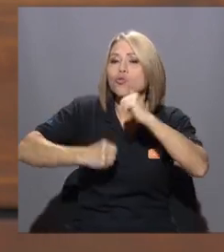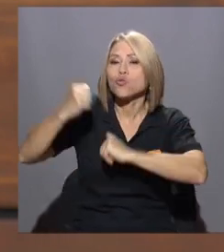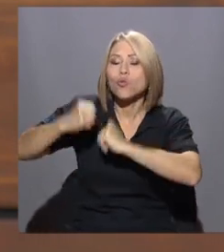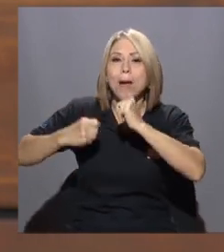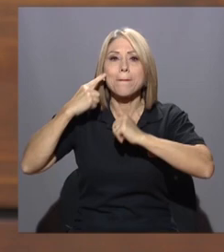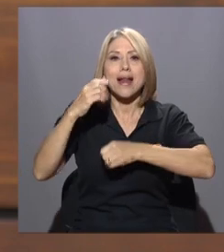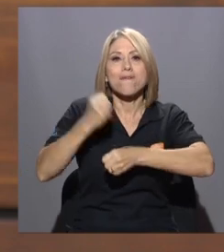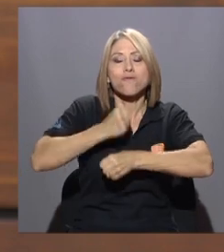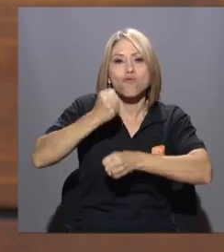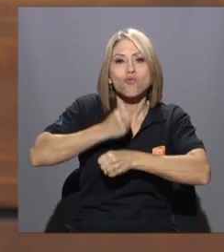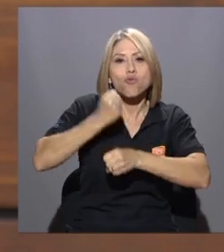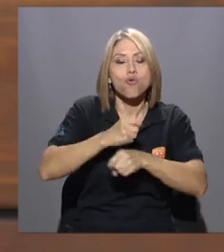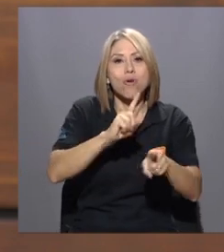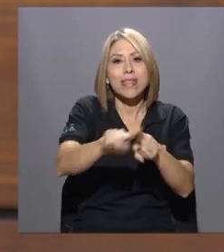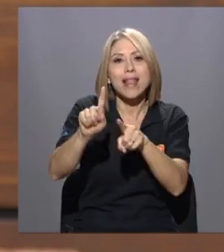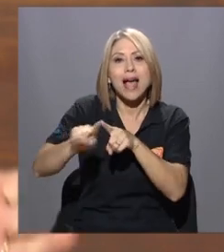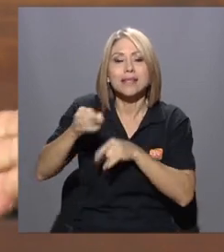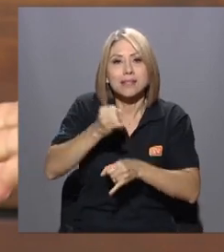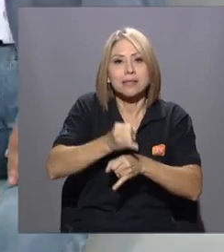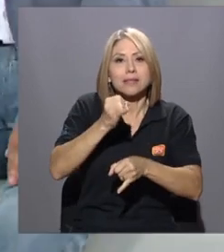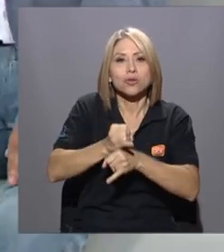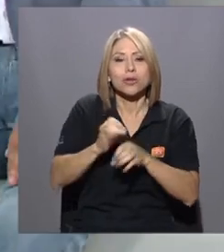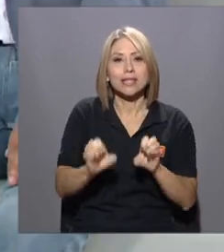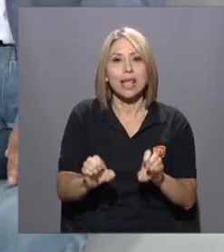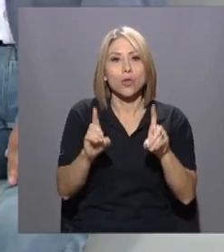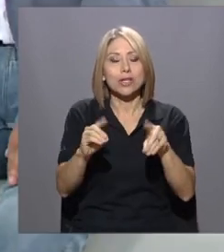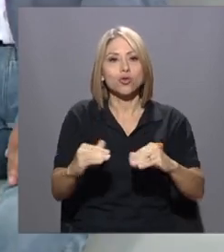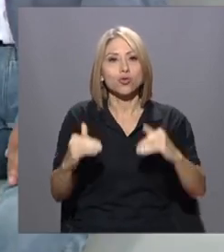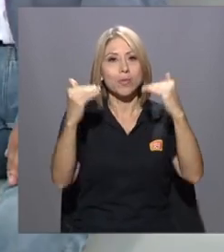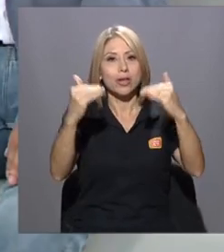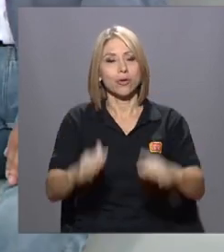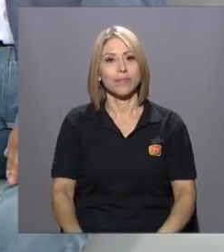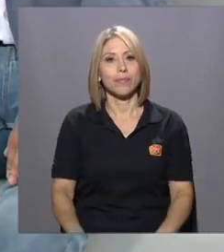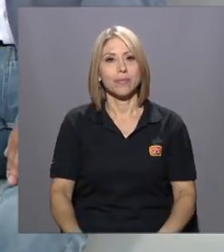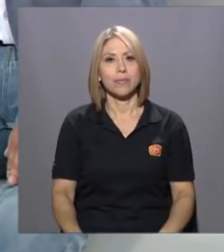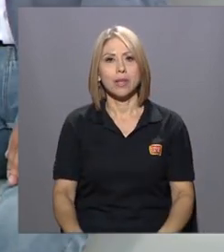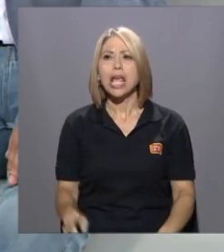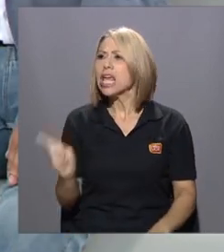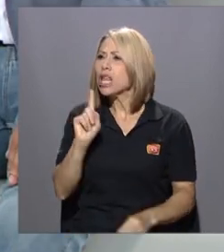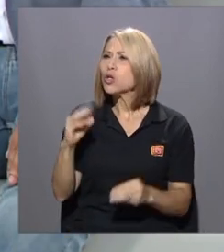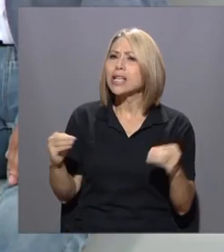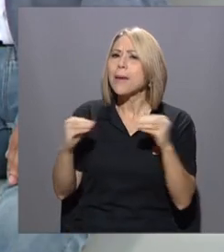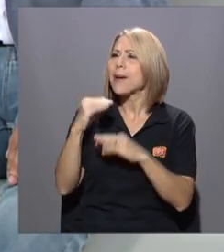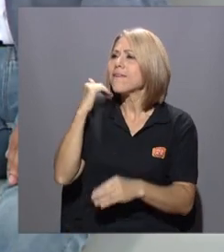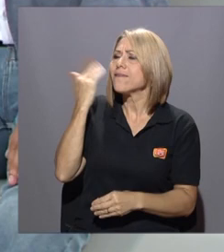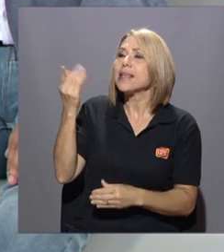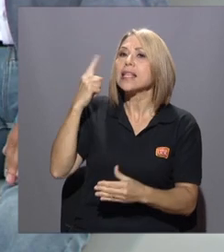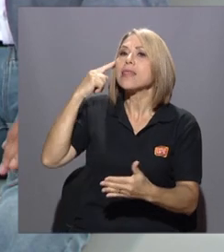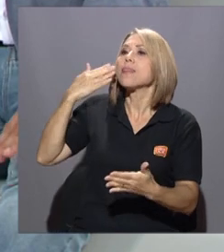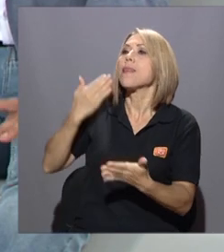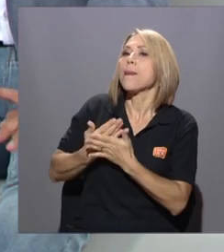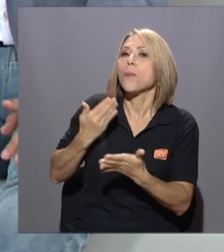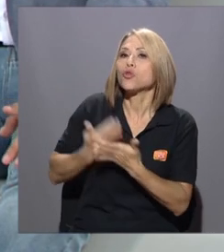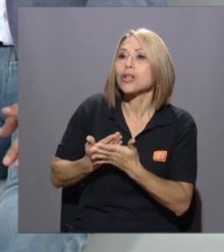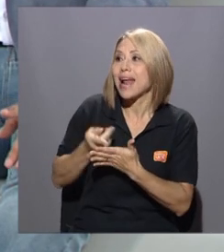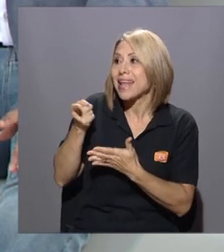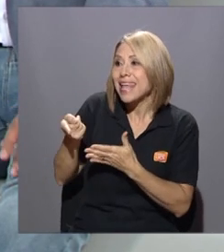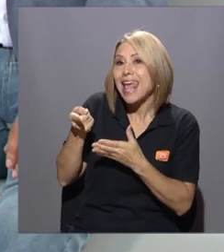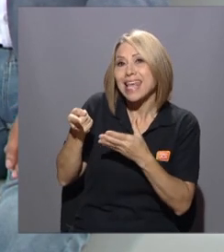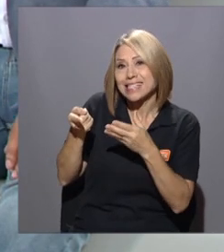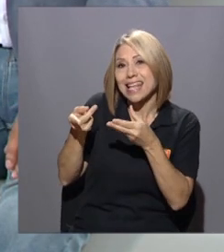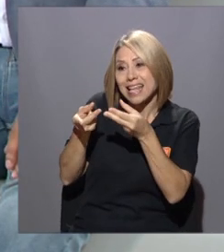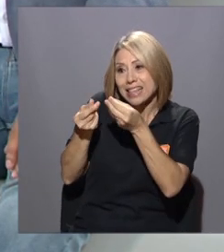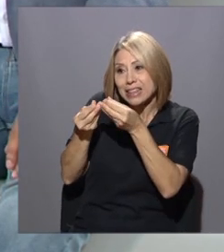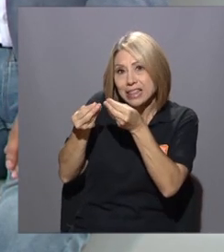funcionamiento de las instituciones de educación superior. Entonces, ¿no sería más fácil demostrar que ese superávit como